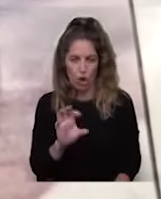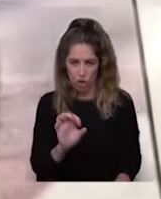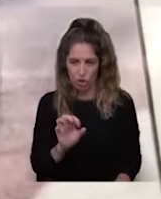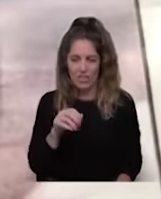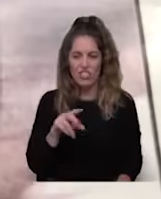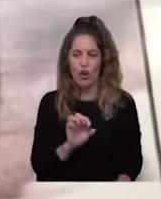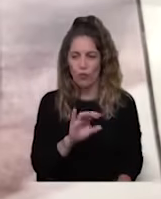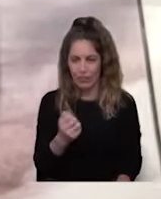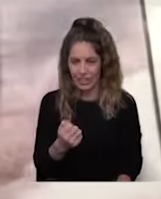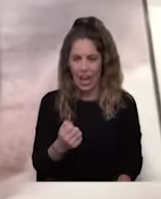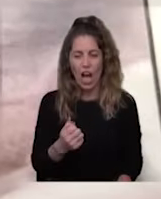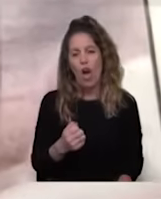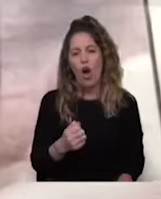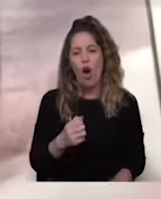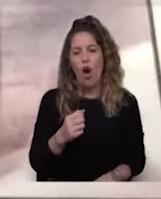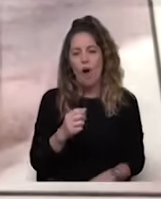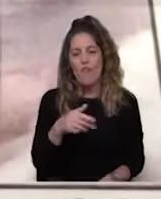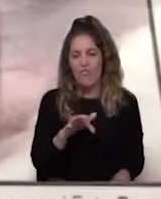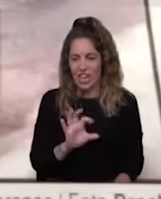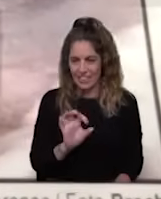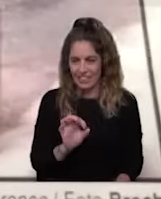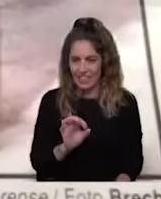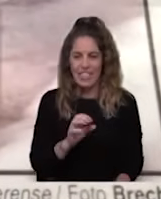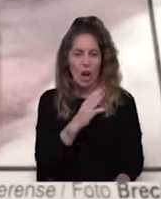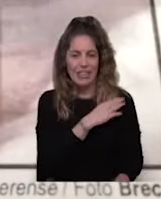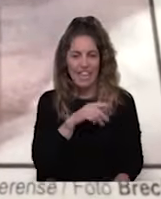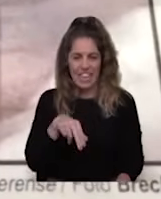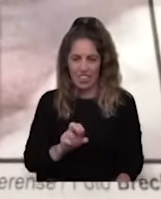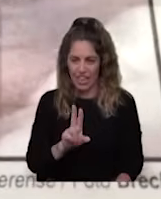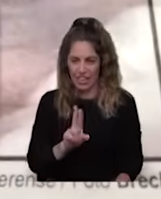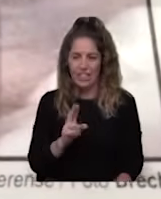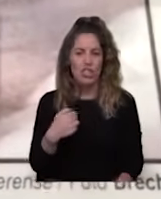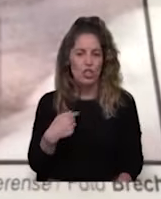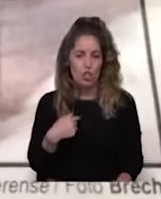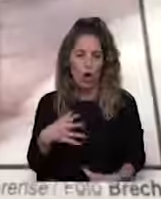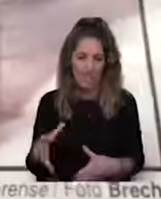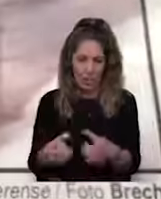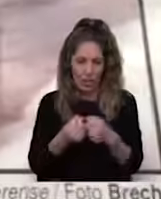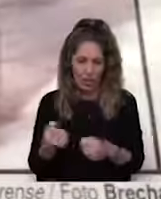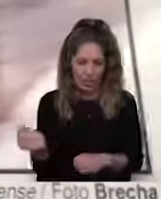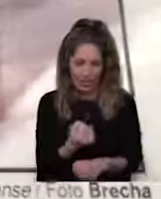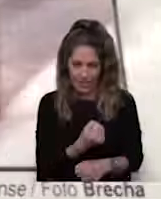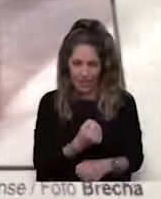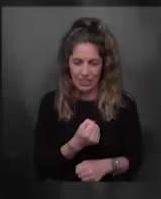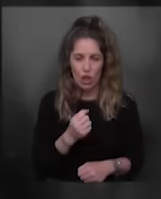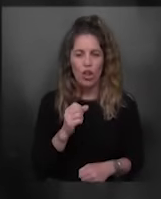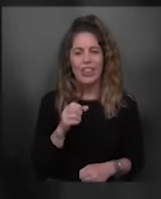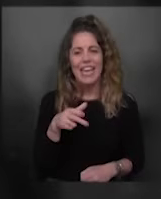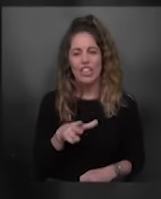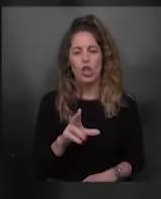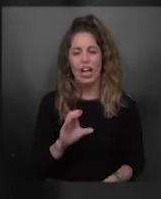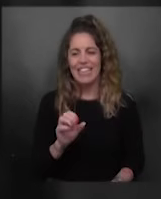Sofía El oficial Inspector Fleitas El capitán nader y yo en el secuestro y asesinato de Héctor